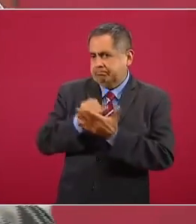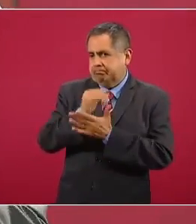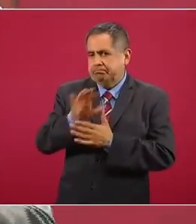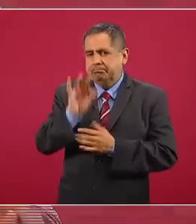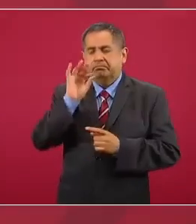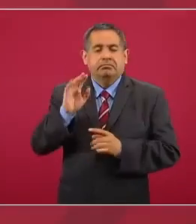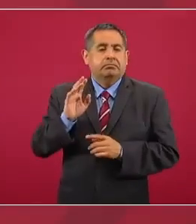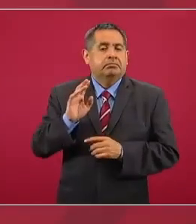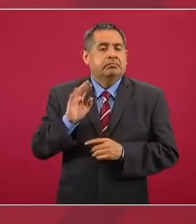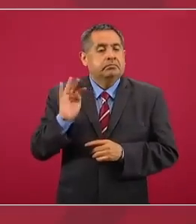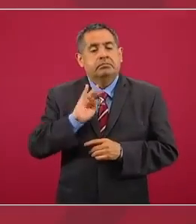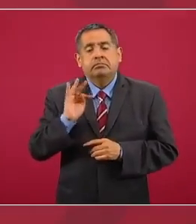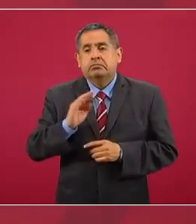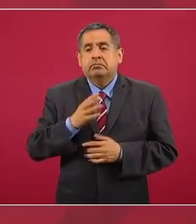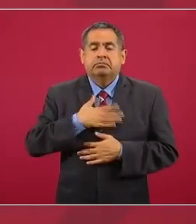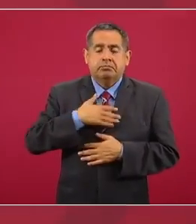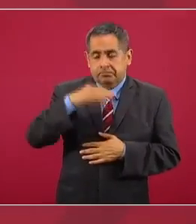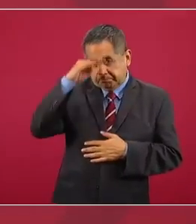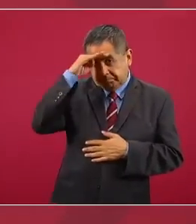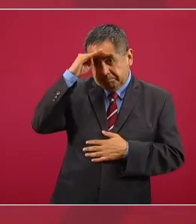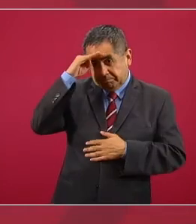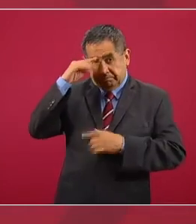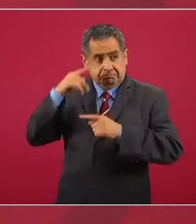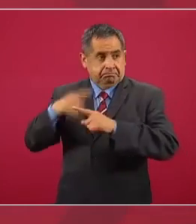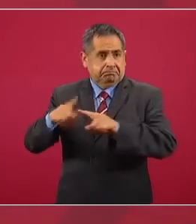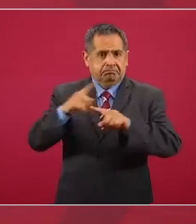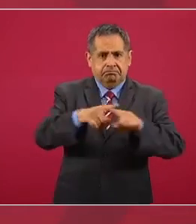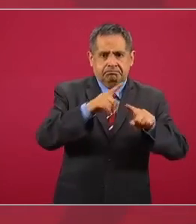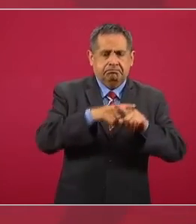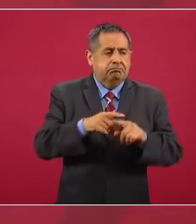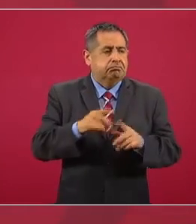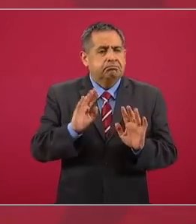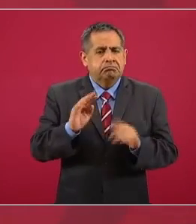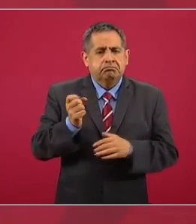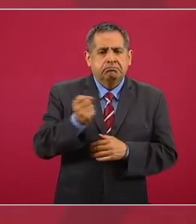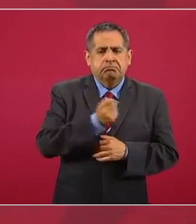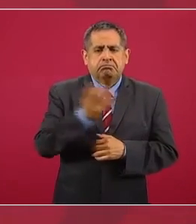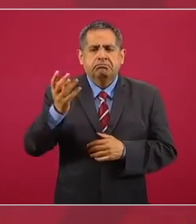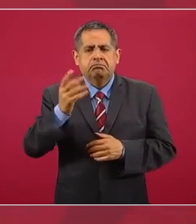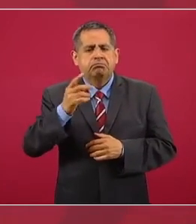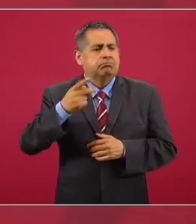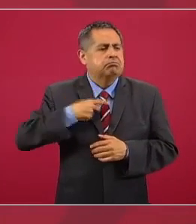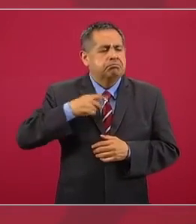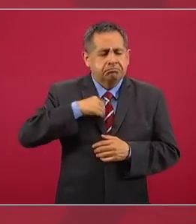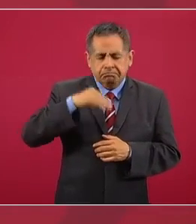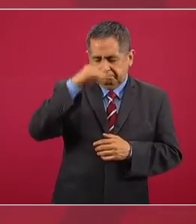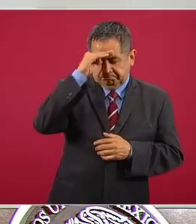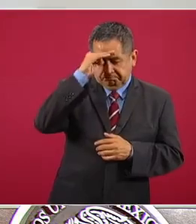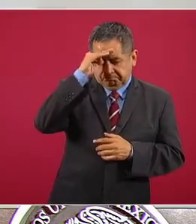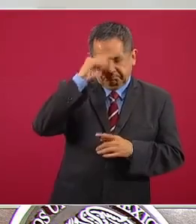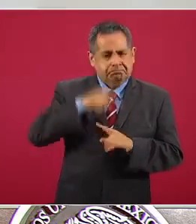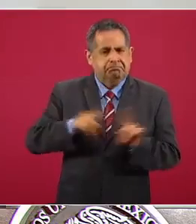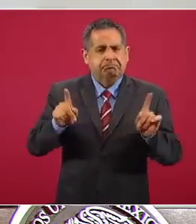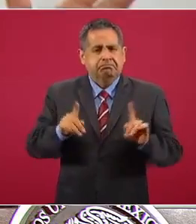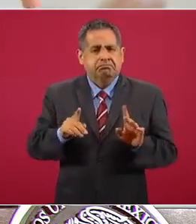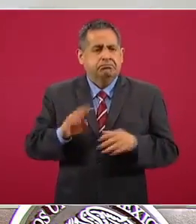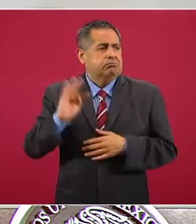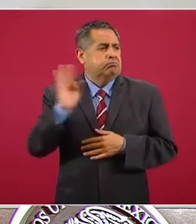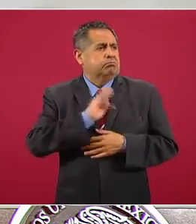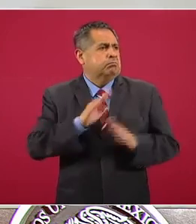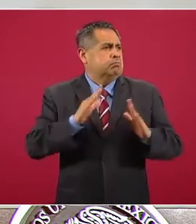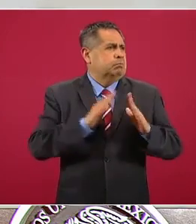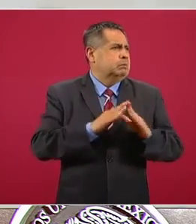su manera de pensar. Hay quienes piensan que tener un